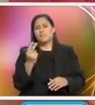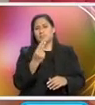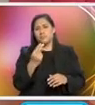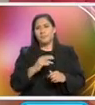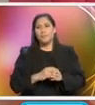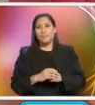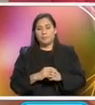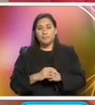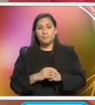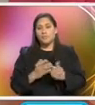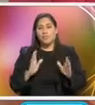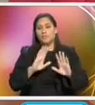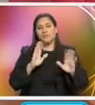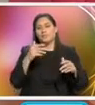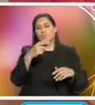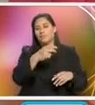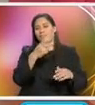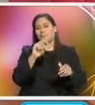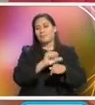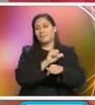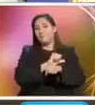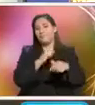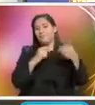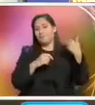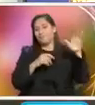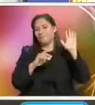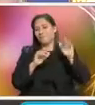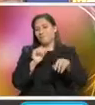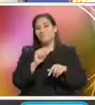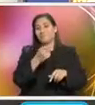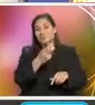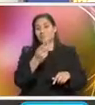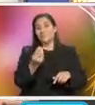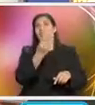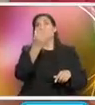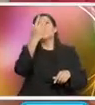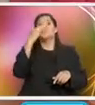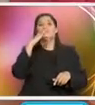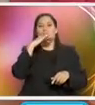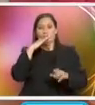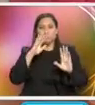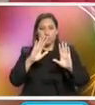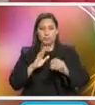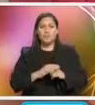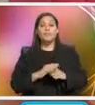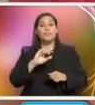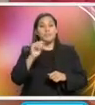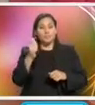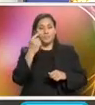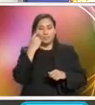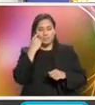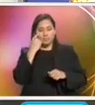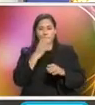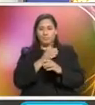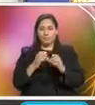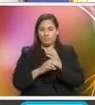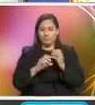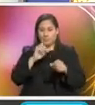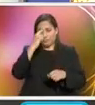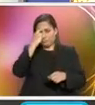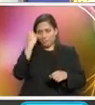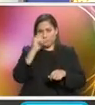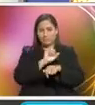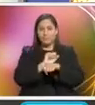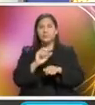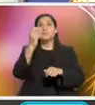salida, ¿no? O sea, eso ya fue desde el siglo pasado. Y contaminas, nada Y contaminas, además. La otra que es cosas muy sencillas. Cuando vas a